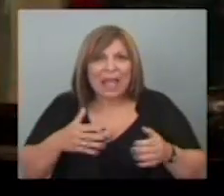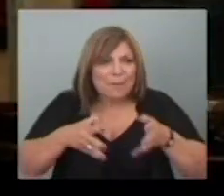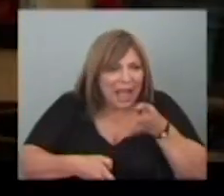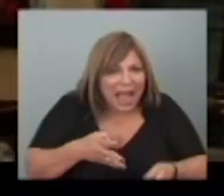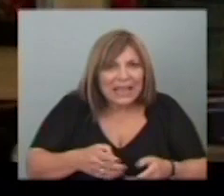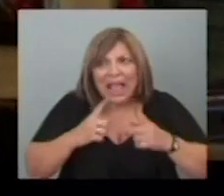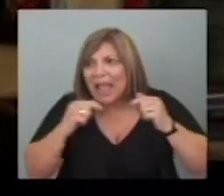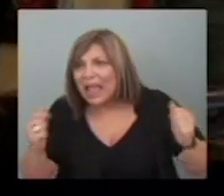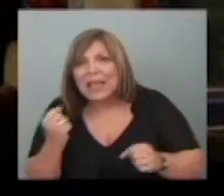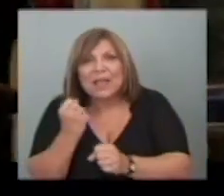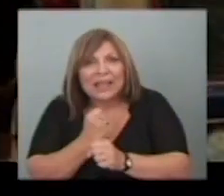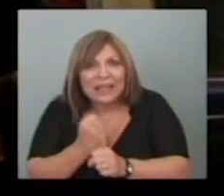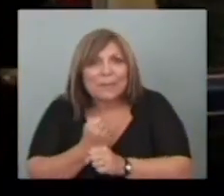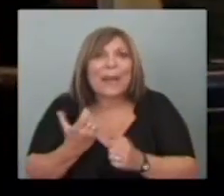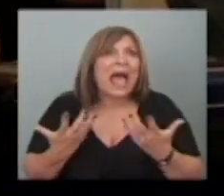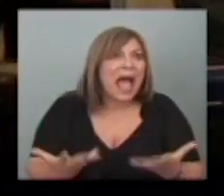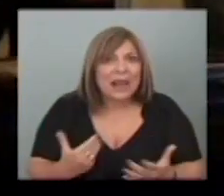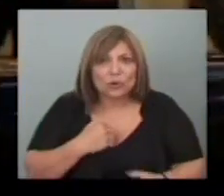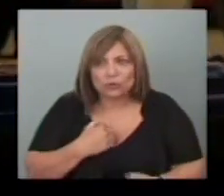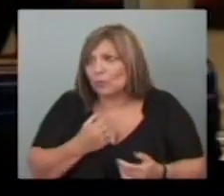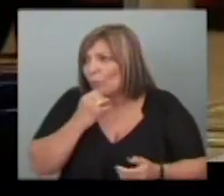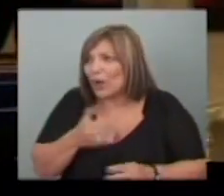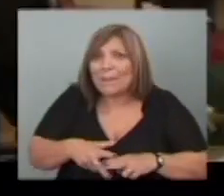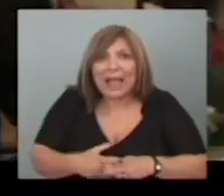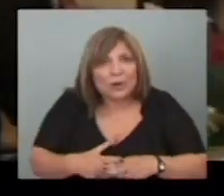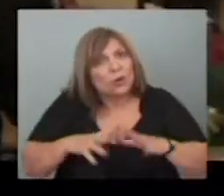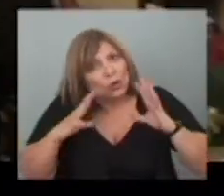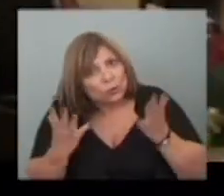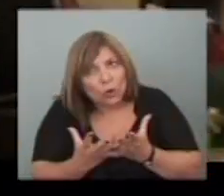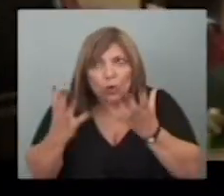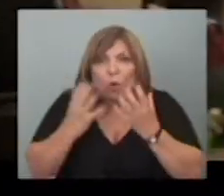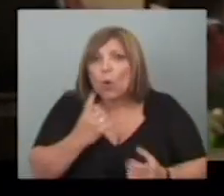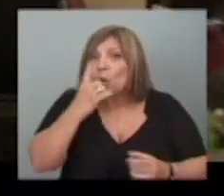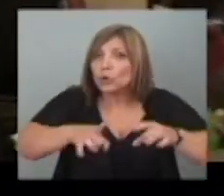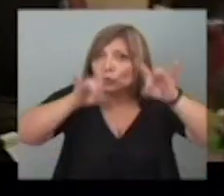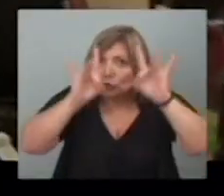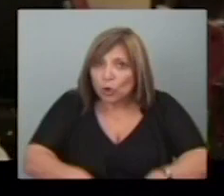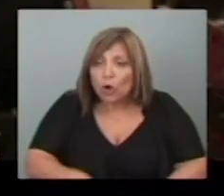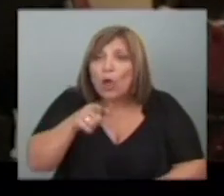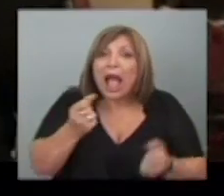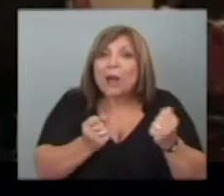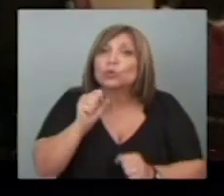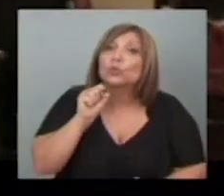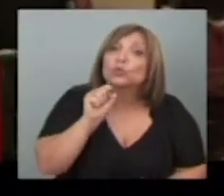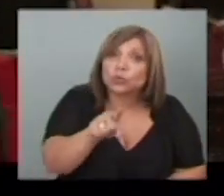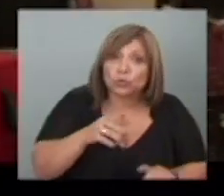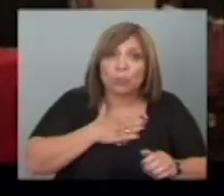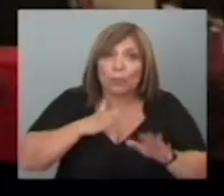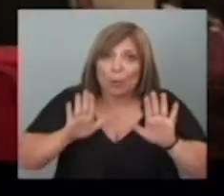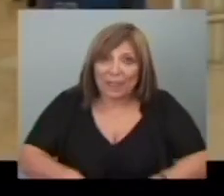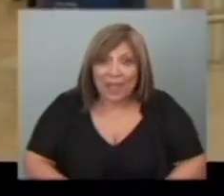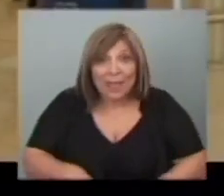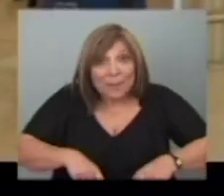aparatos e instrumentos vinculados con el ejercicio de su profesión y por una única vez un vehículo de su propiedad. Según los datos del Ministerio